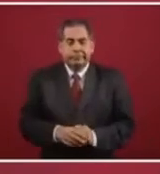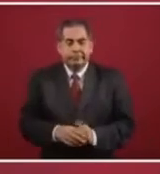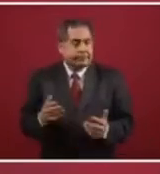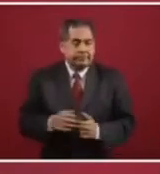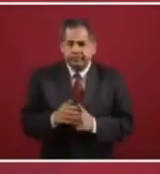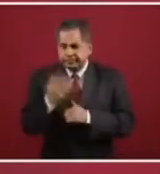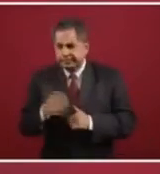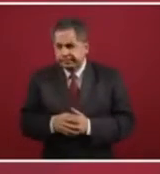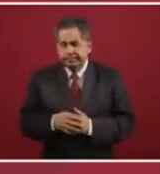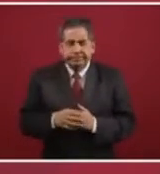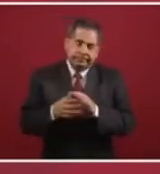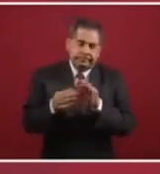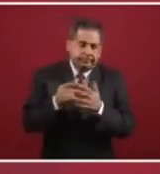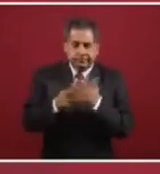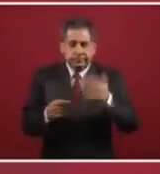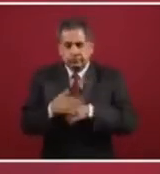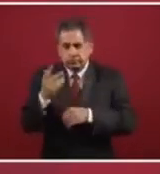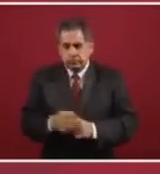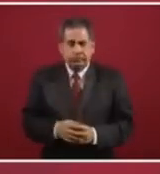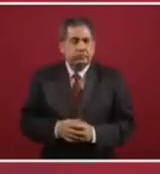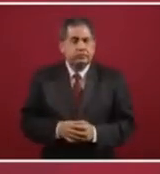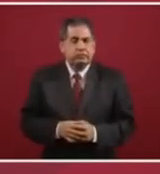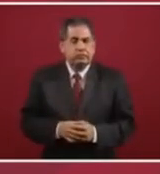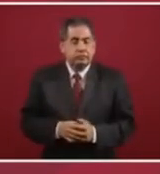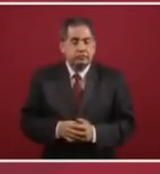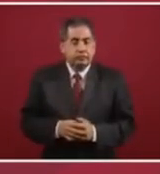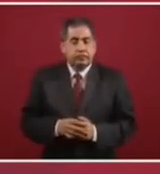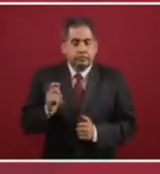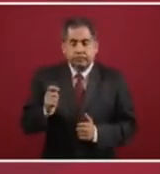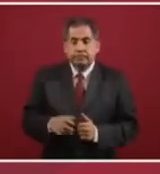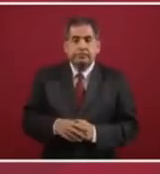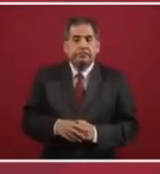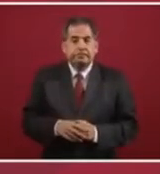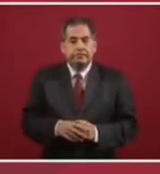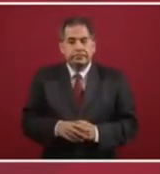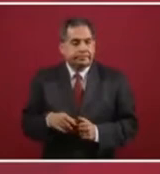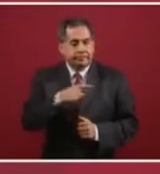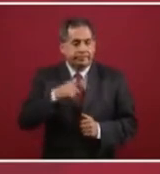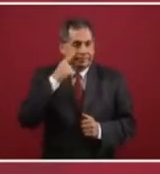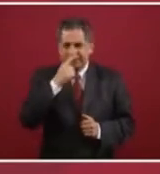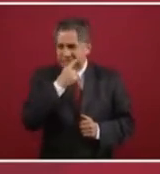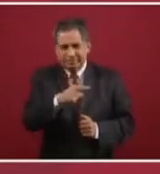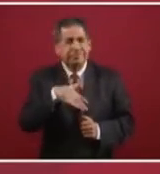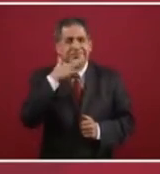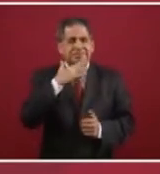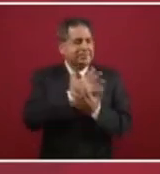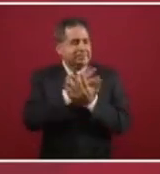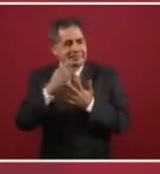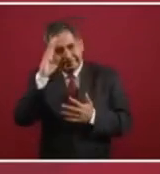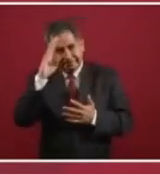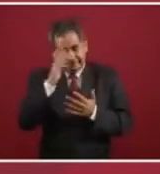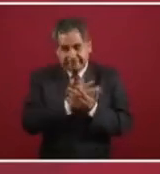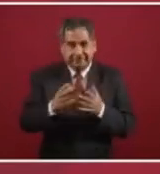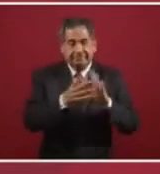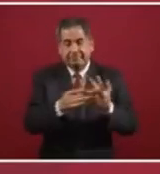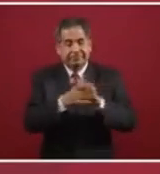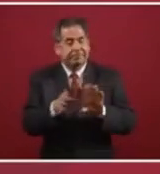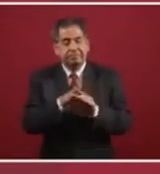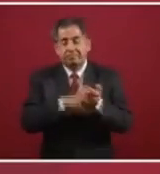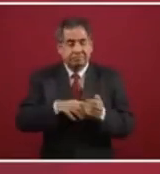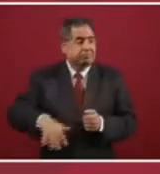¿Y por qué? Entre otras cosas, por la extravagante corrupción que imperaba.